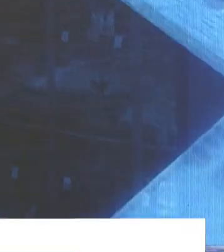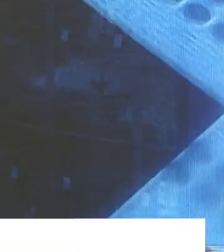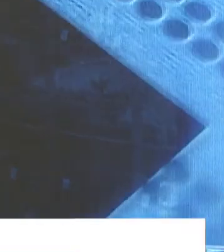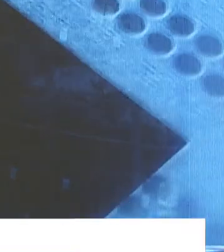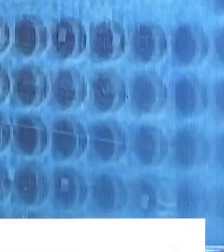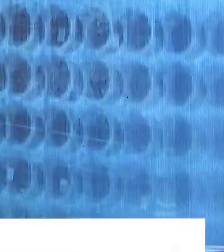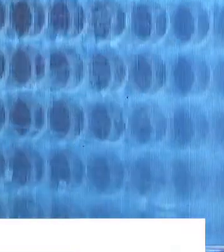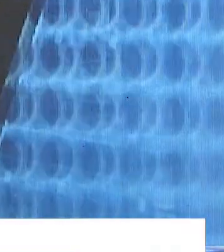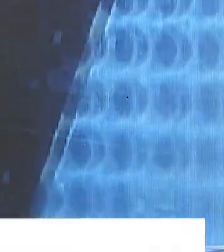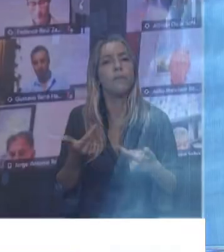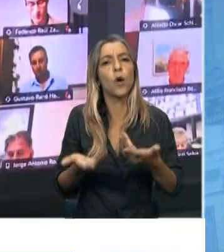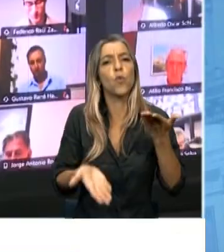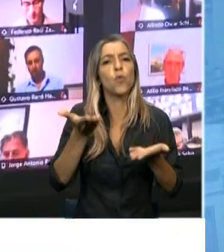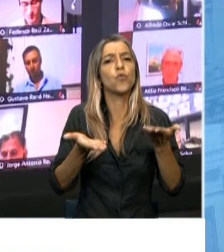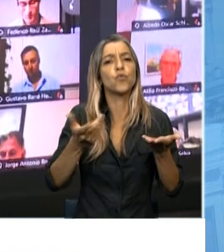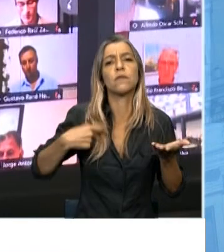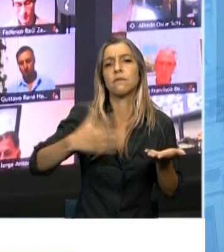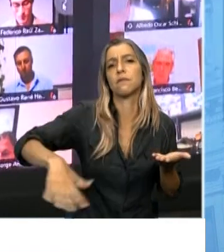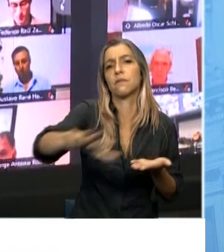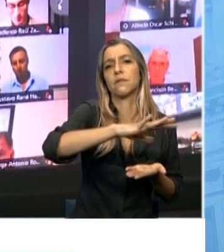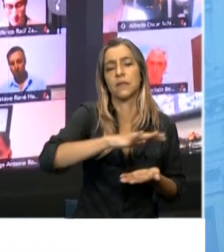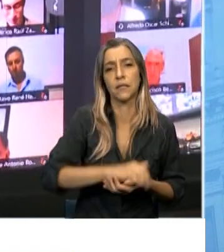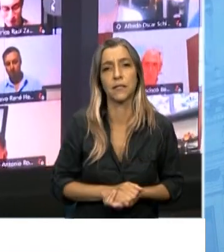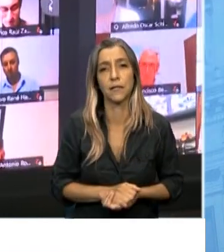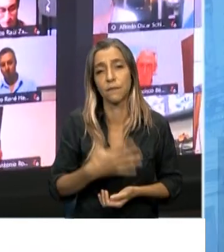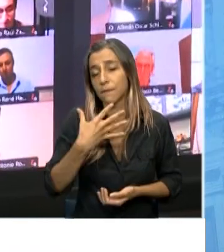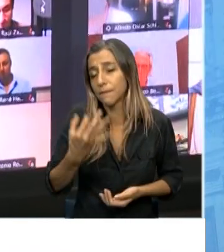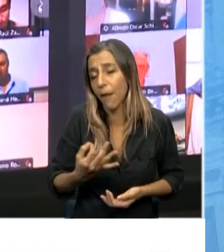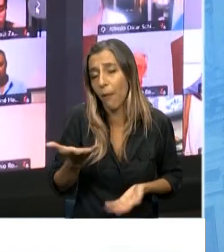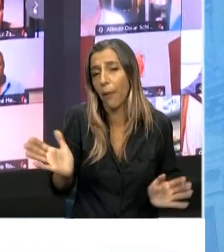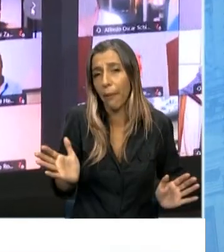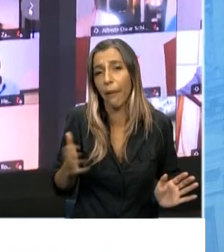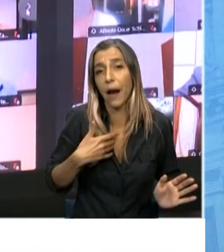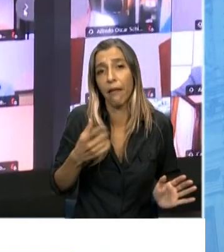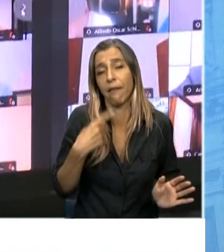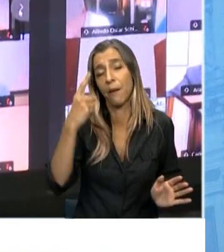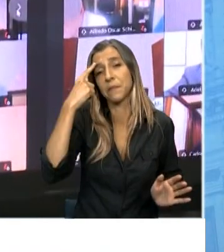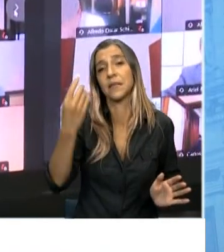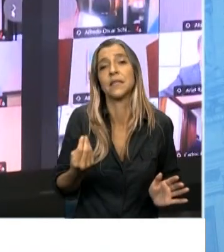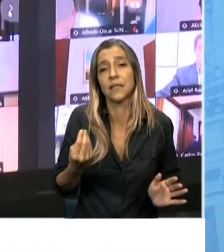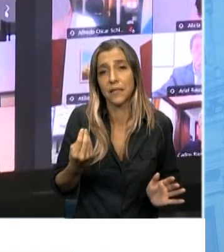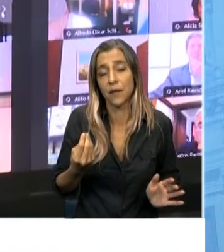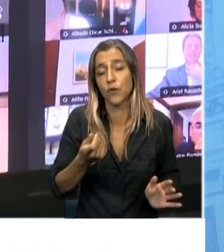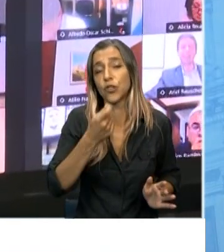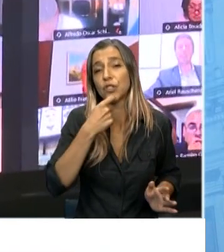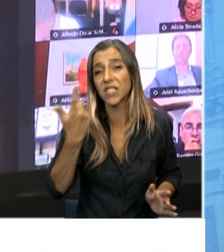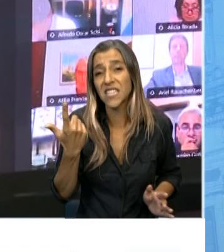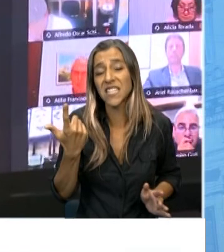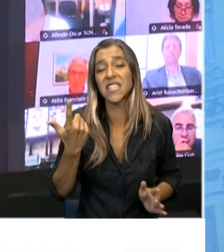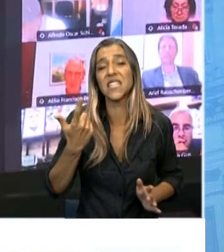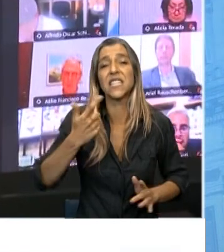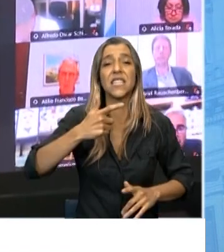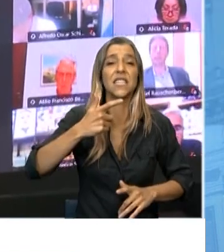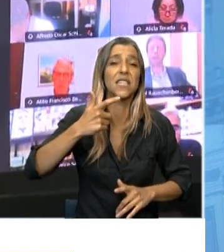Rodríguez. ¿Qué otra cosa es sino injusticia social? Que decenas de miles